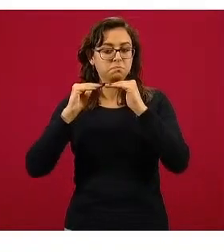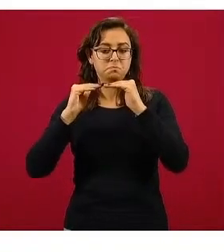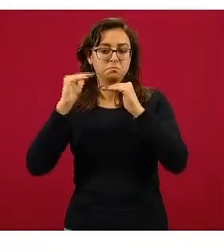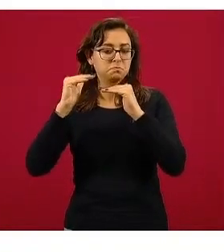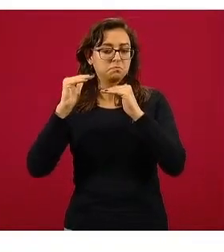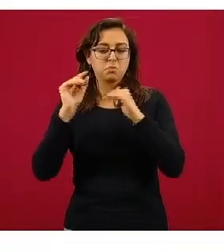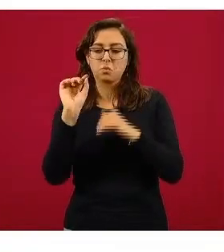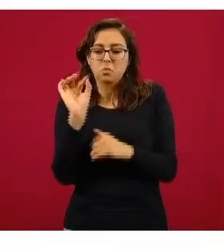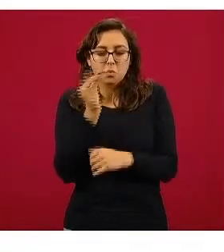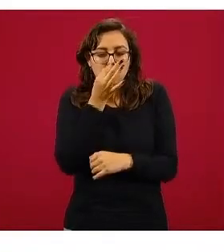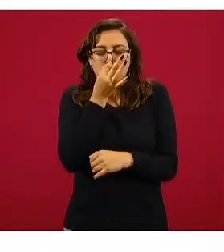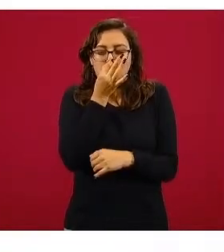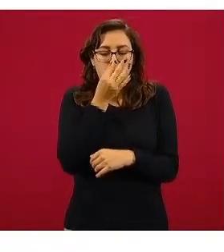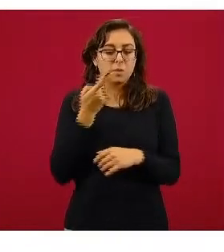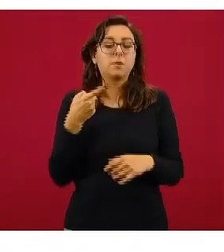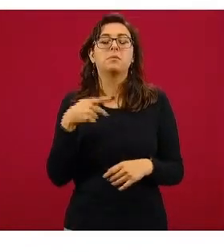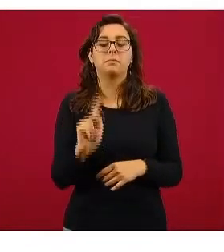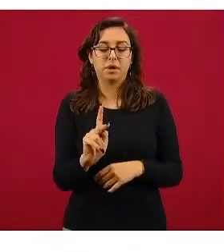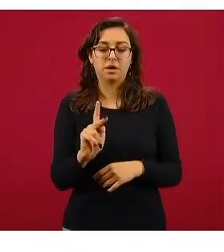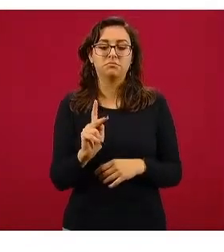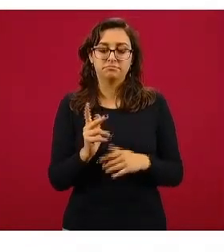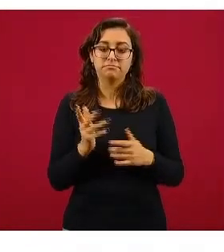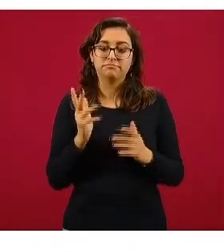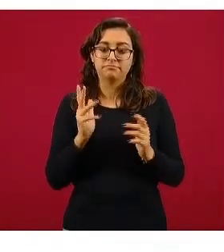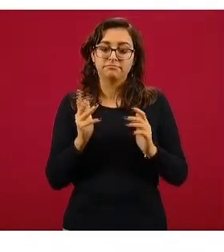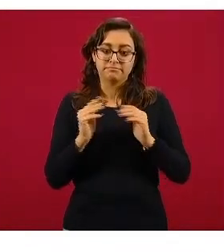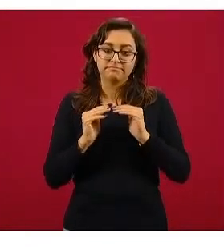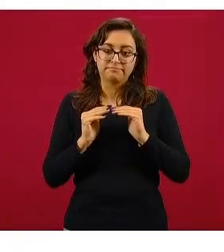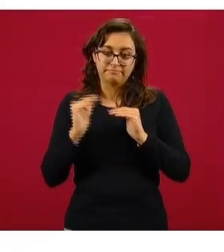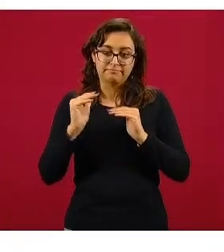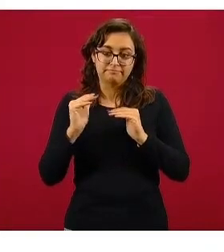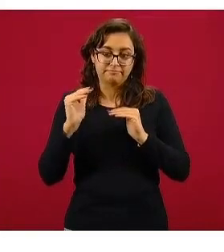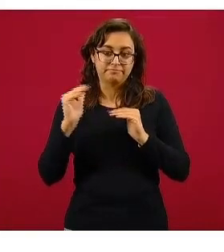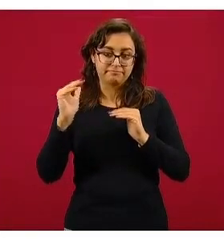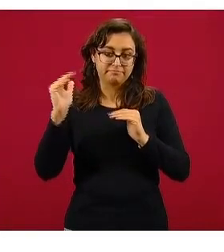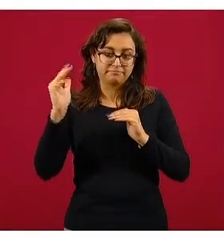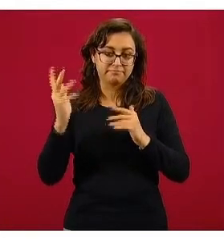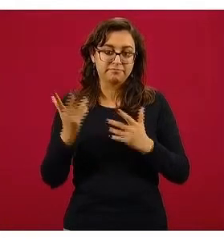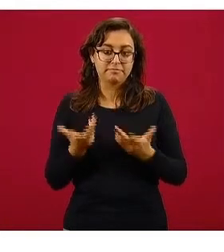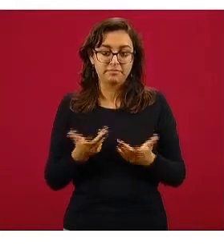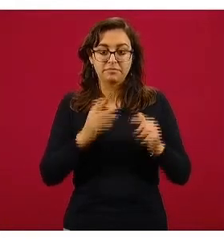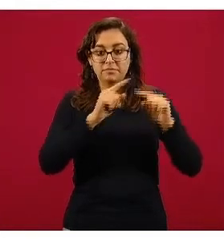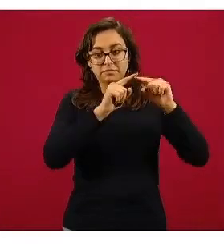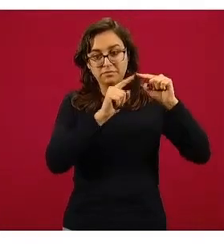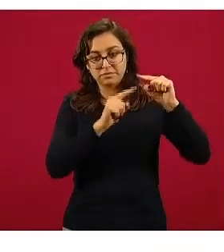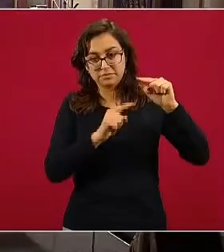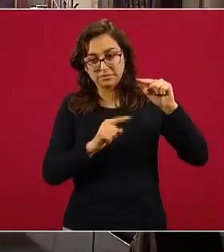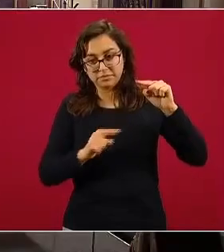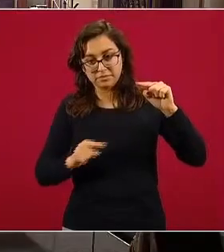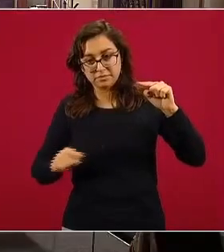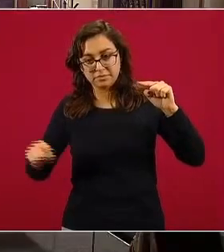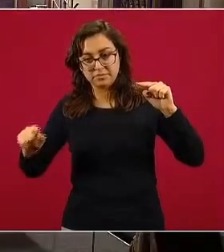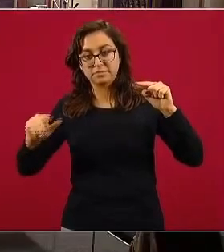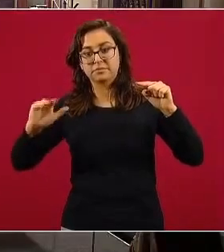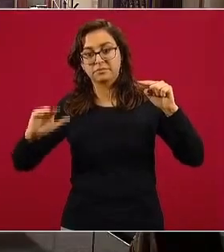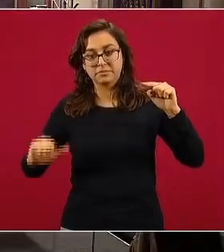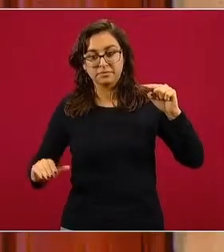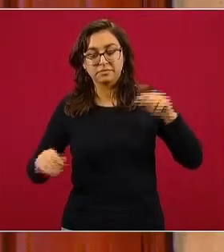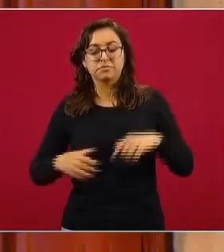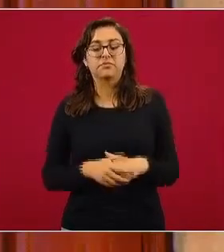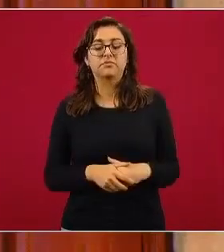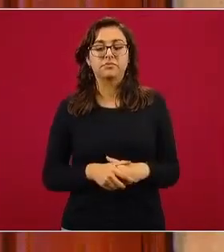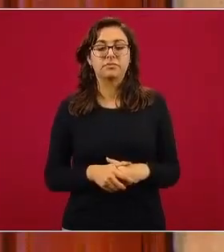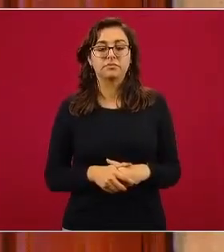un momento determinado y lógicamente con una tendencia exponencial también descendente. Y si vemos la última diapositiva